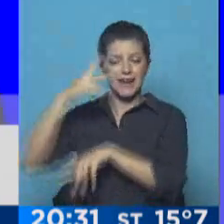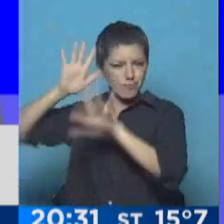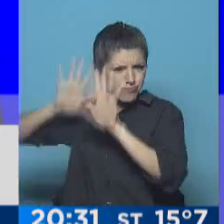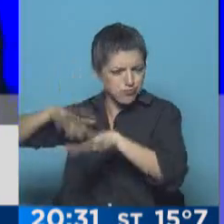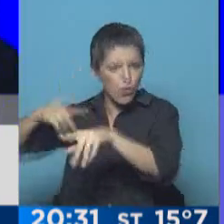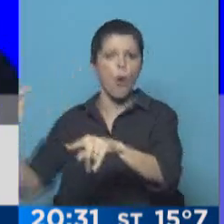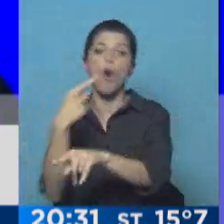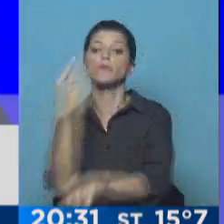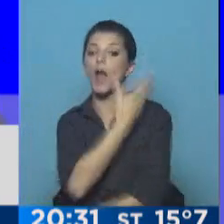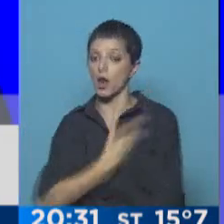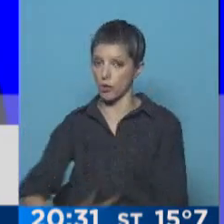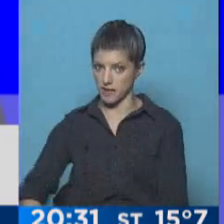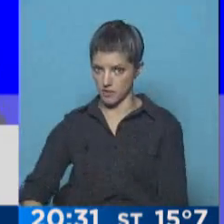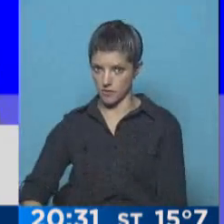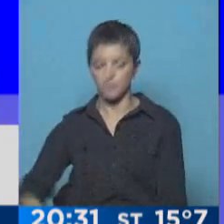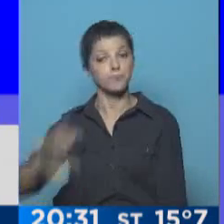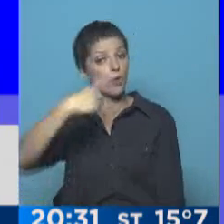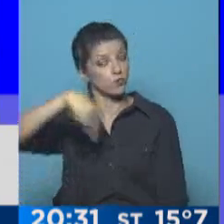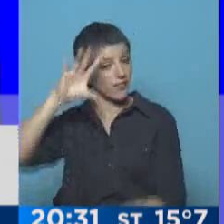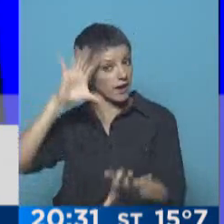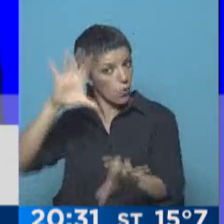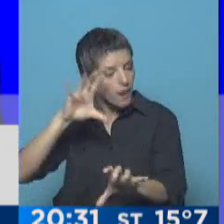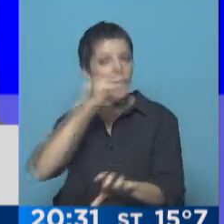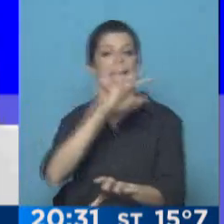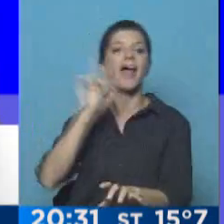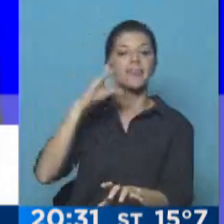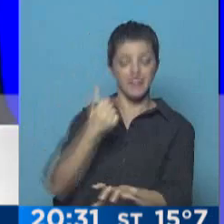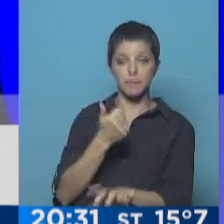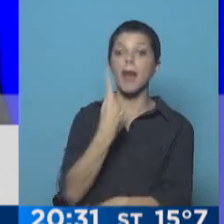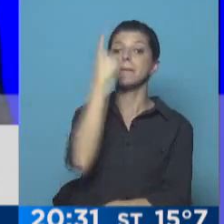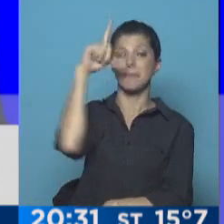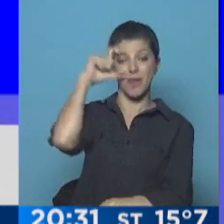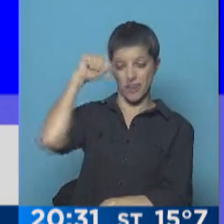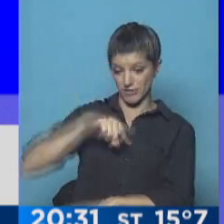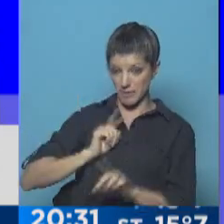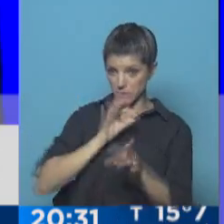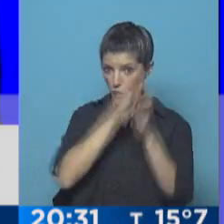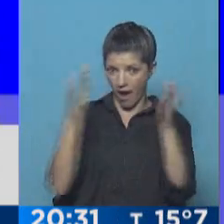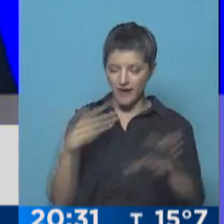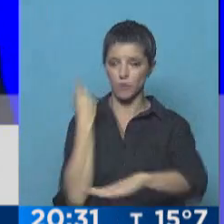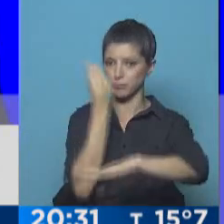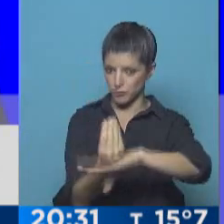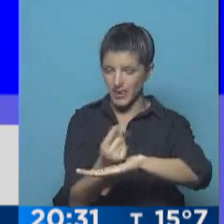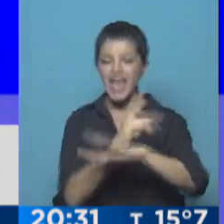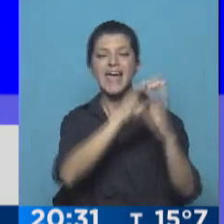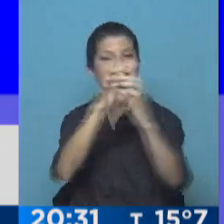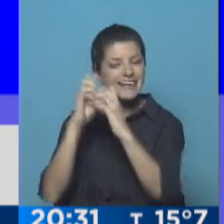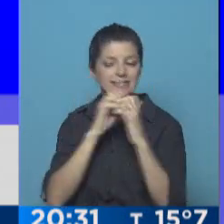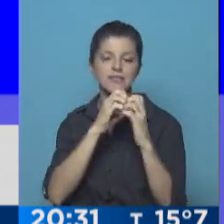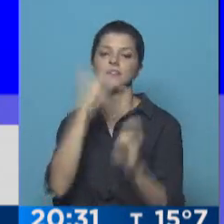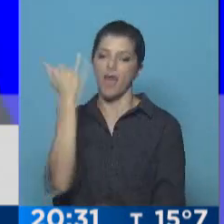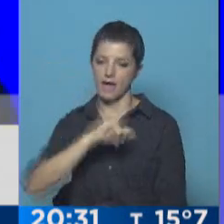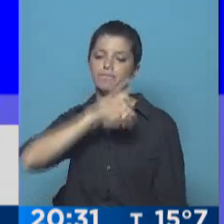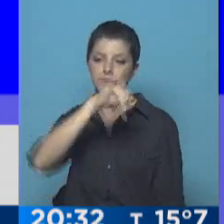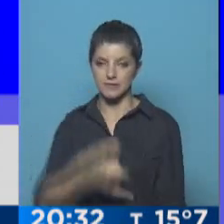gobierno de Dilma Rousseff, que hay que recordarlo, asumió el 1 de enero de este año. Hay una crisis institucional, no cabe la menor